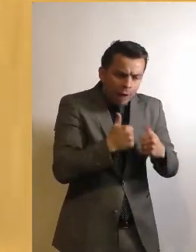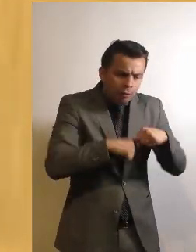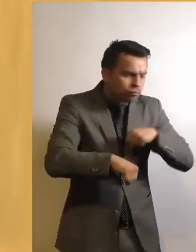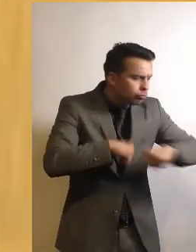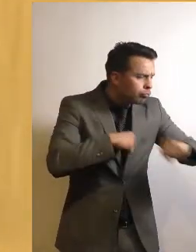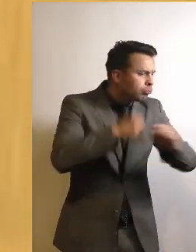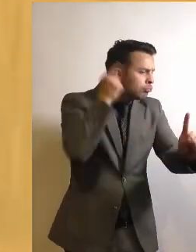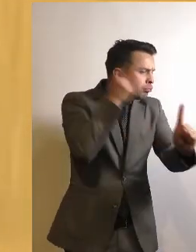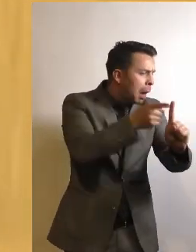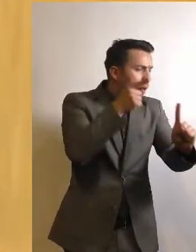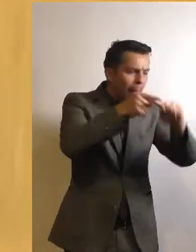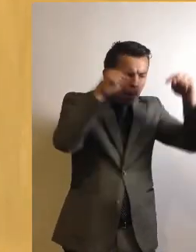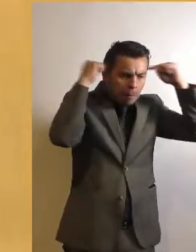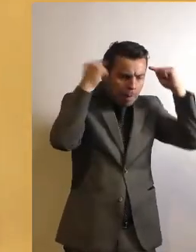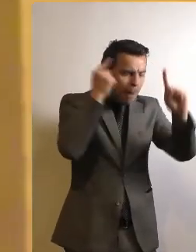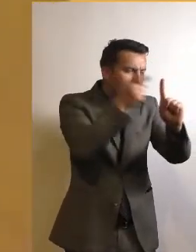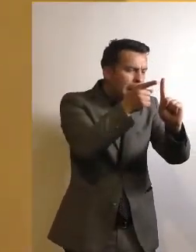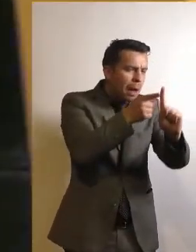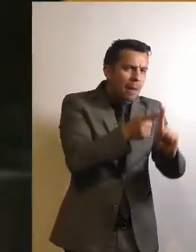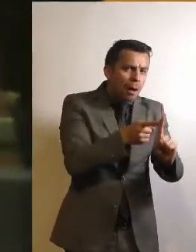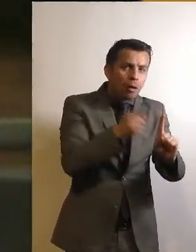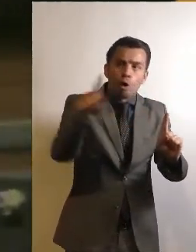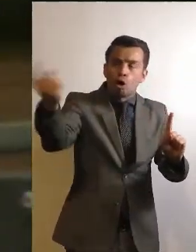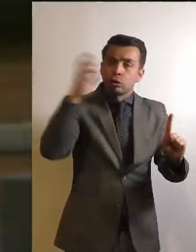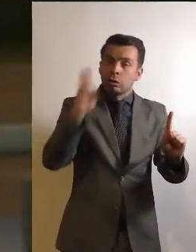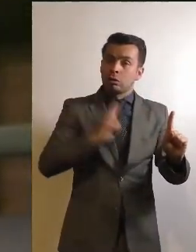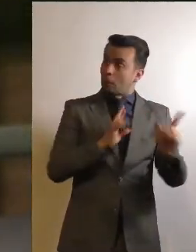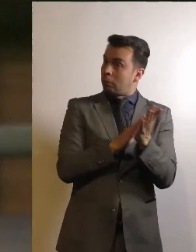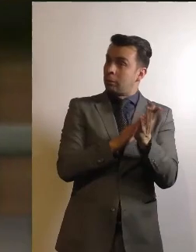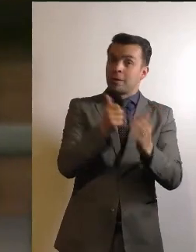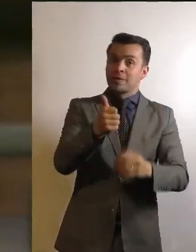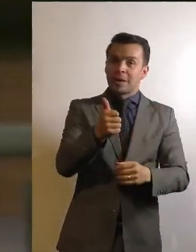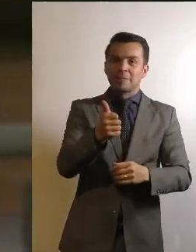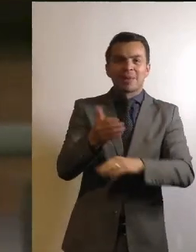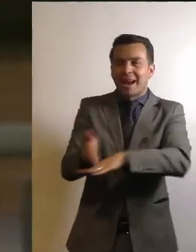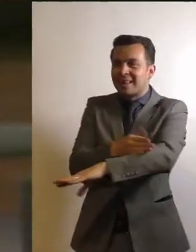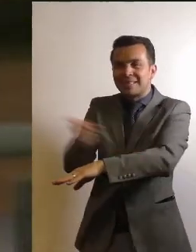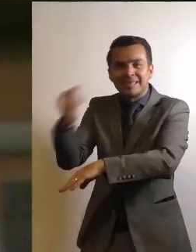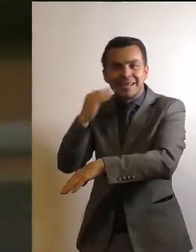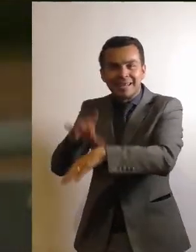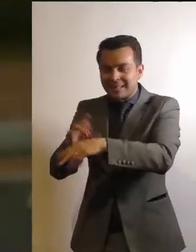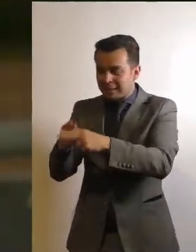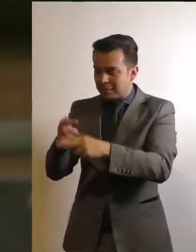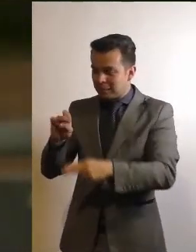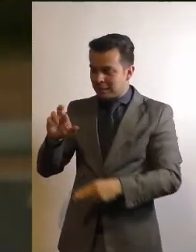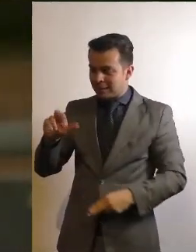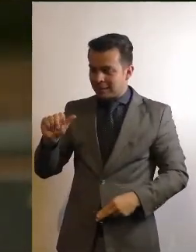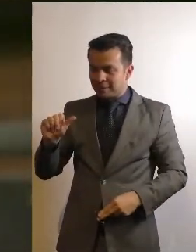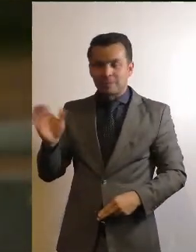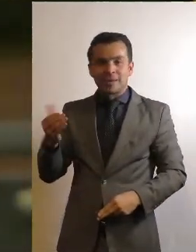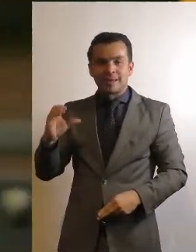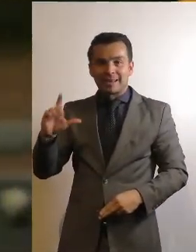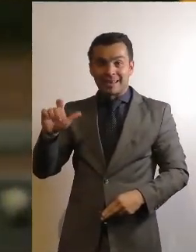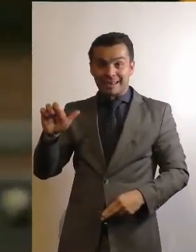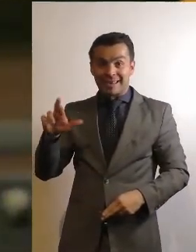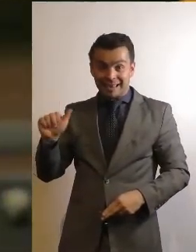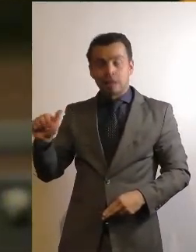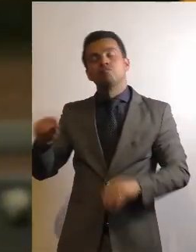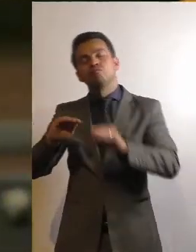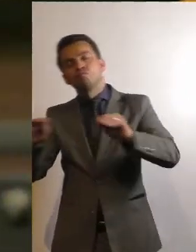está haciendo la doctora María Clara con el ejemplo, y que además lo publicamos, que damos